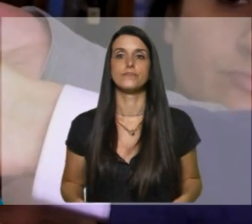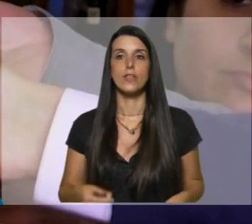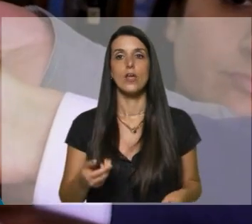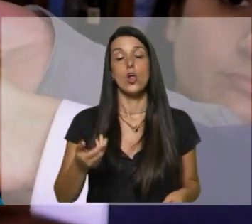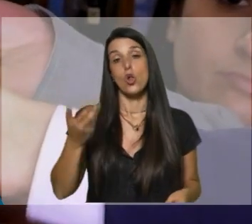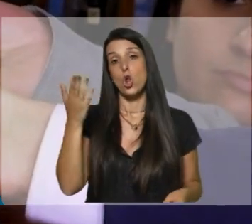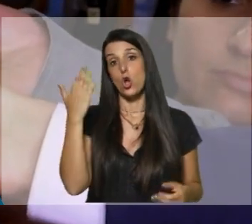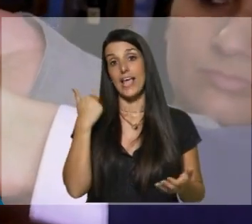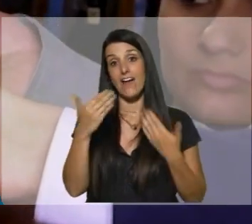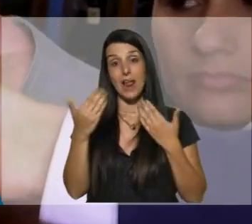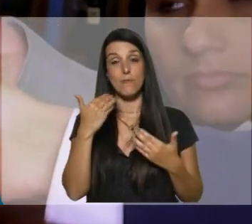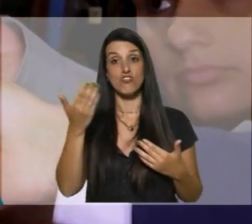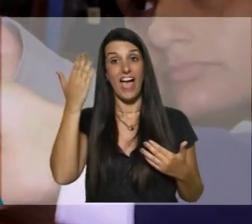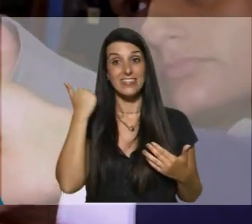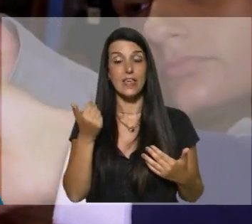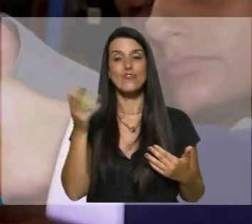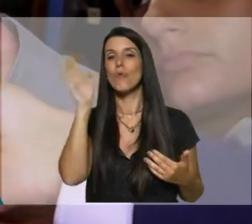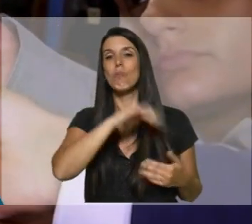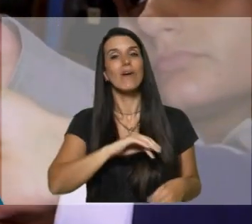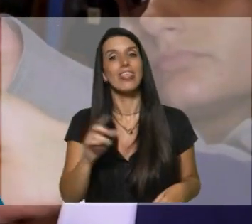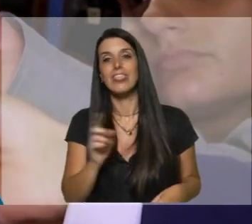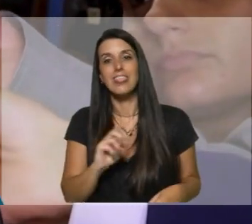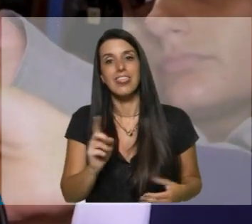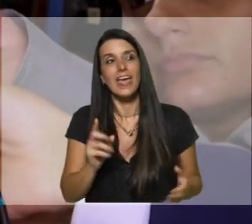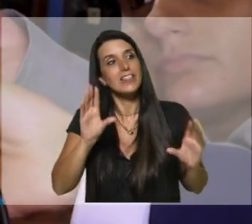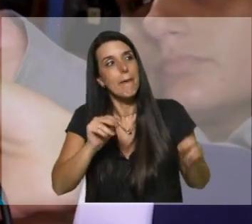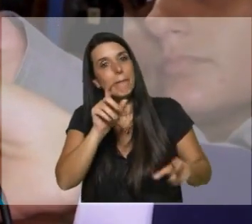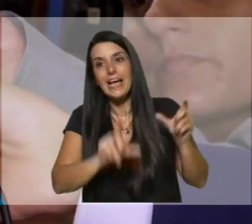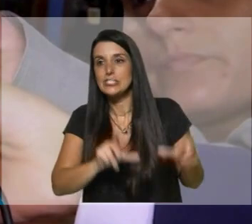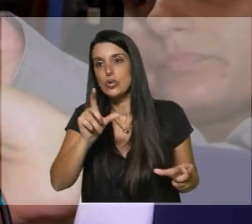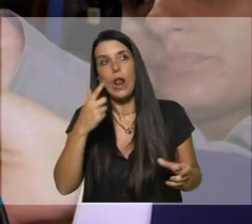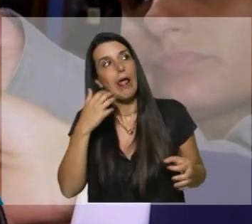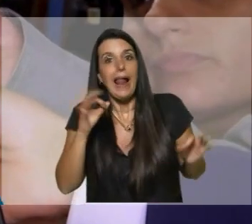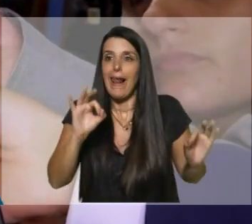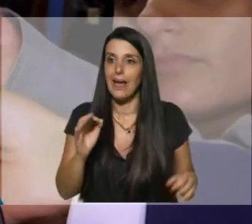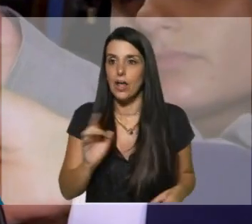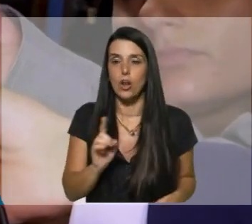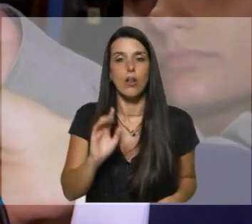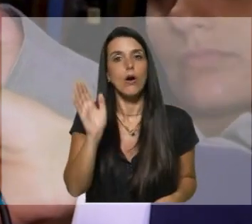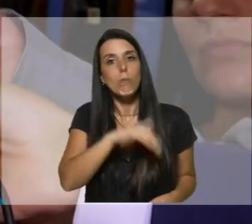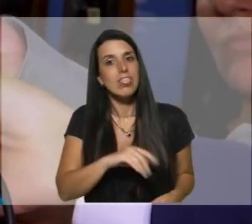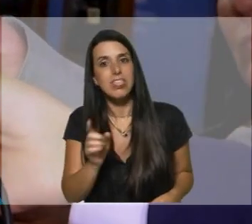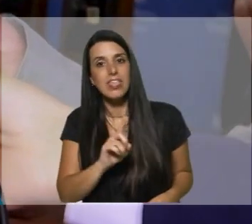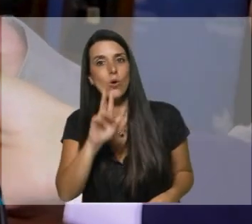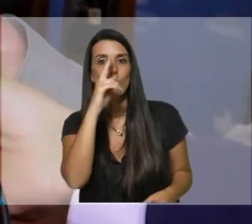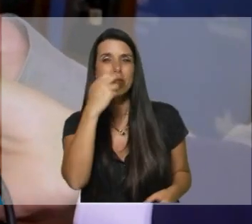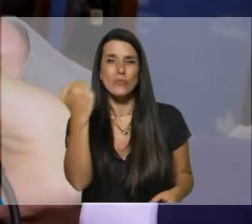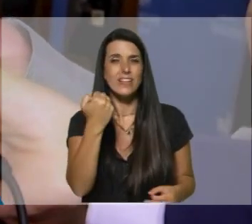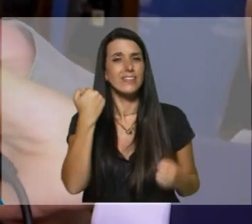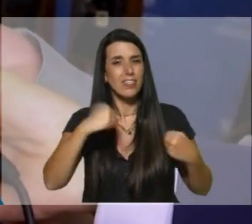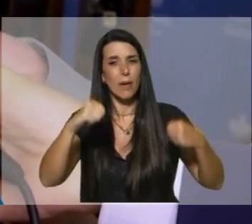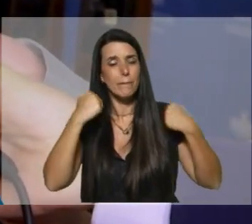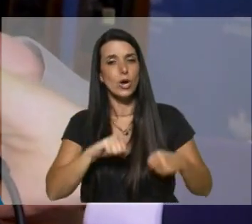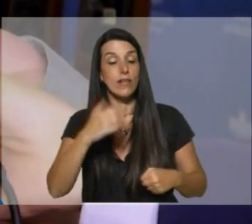Hablamos oportunamente de que no puede quedar impune toda esta gente, sabemos lo importante que es para el Uruguay el deporte y la verdad